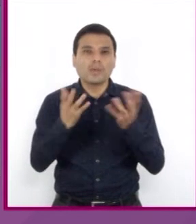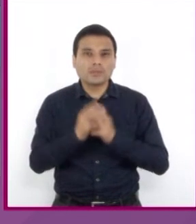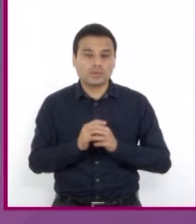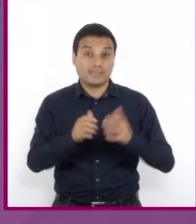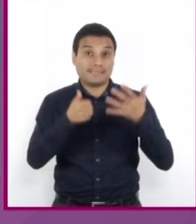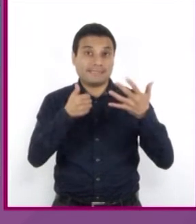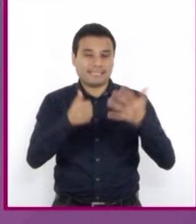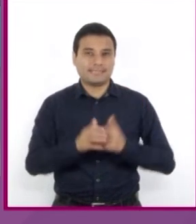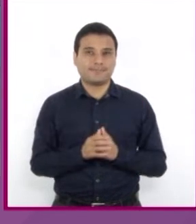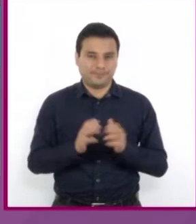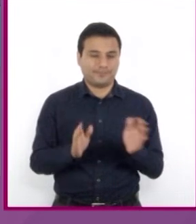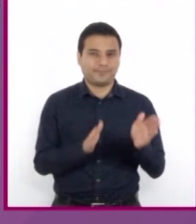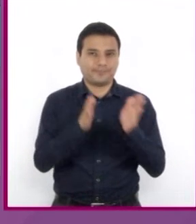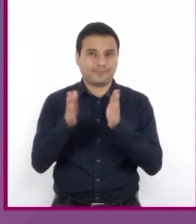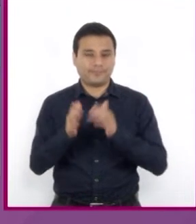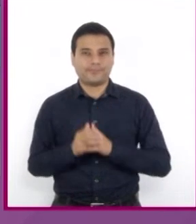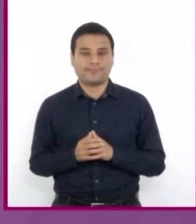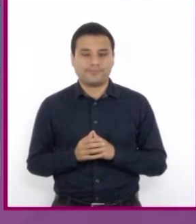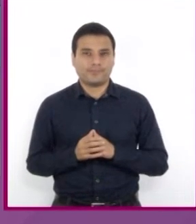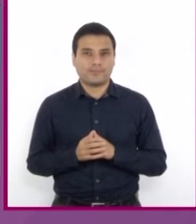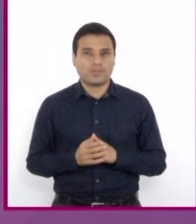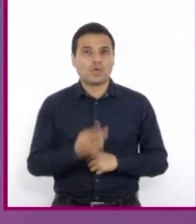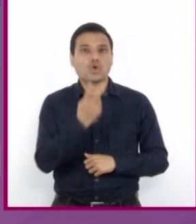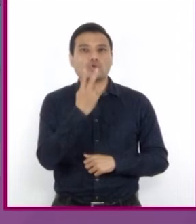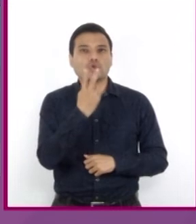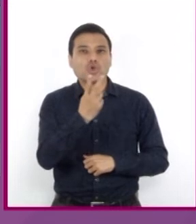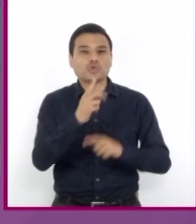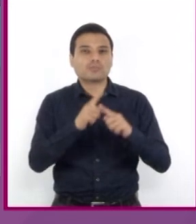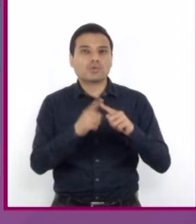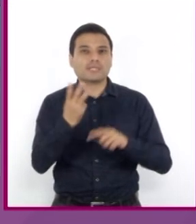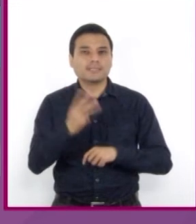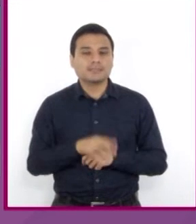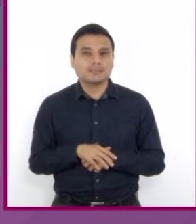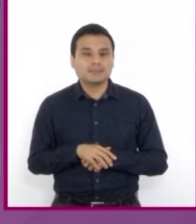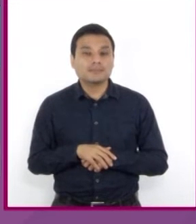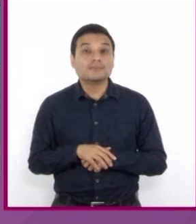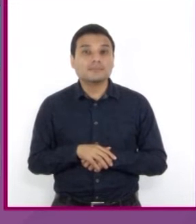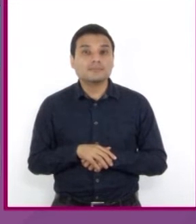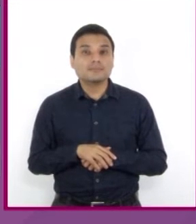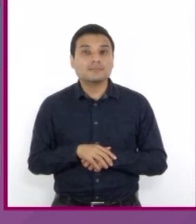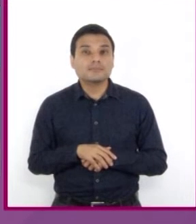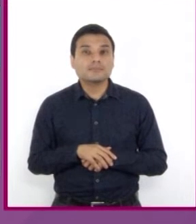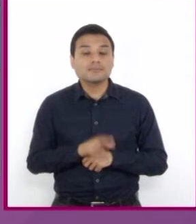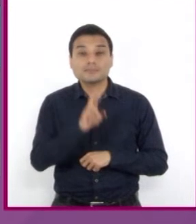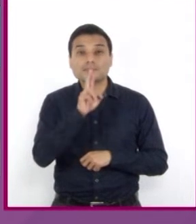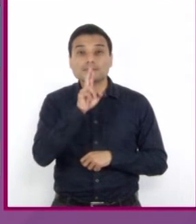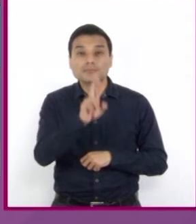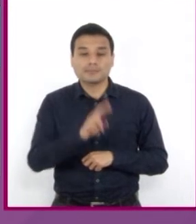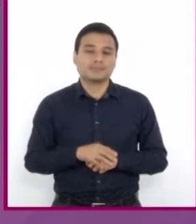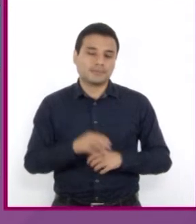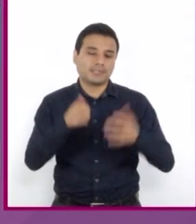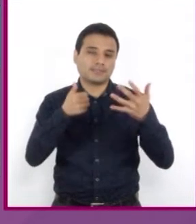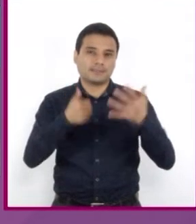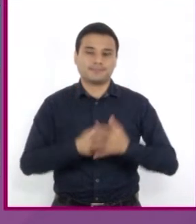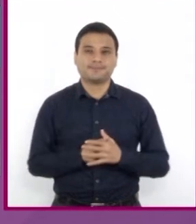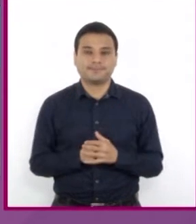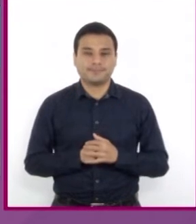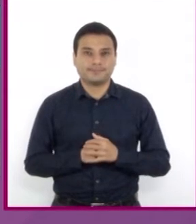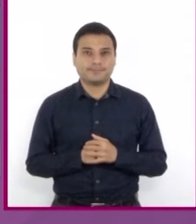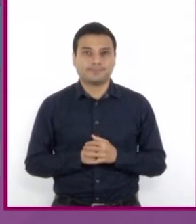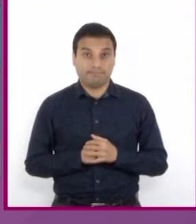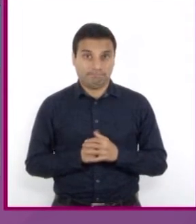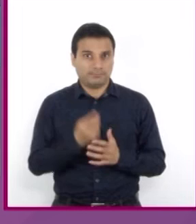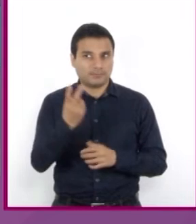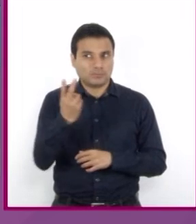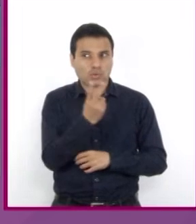6. Por otra parte, tenemos el doble de 3. Al realizar el producto, el resultado es 6. Con